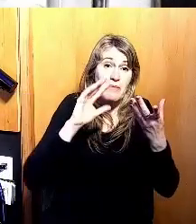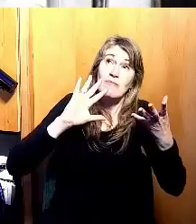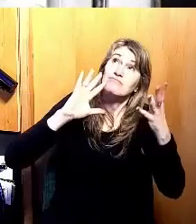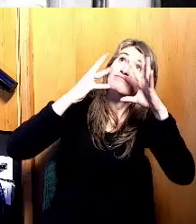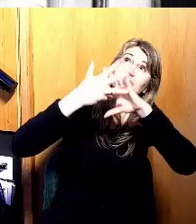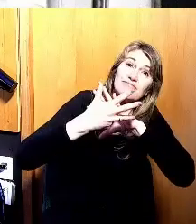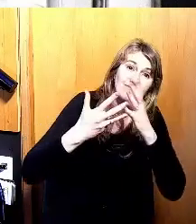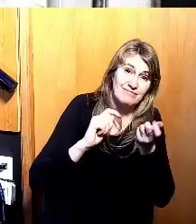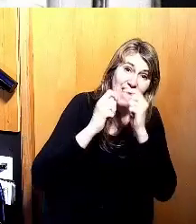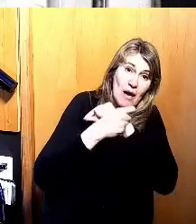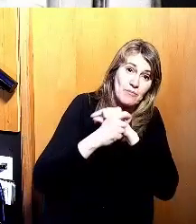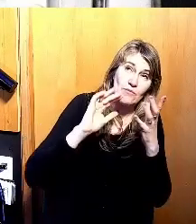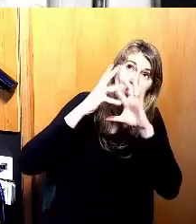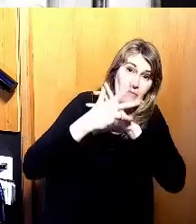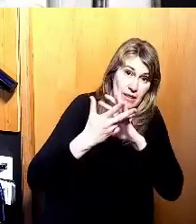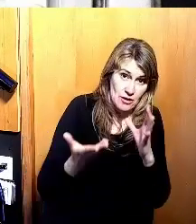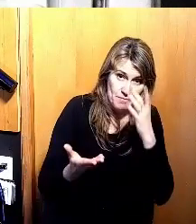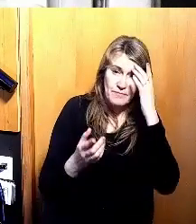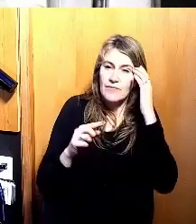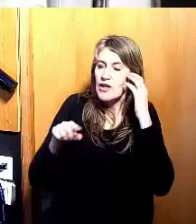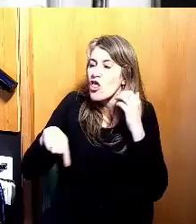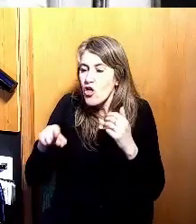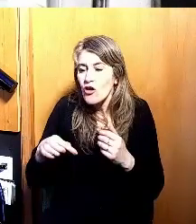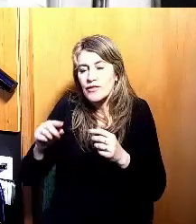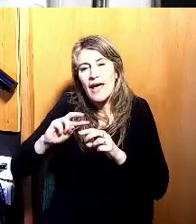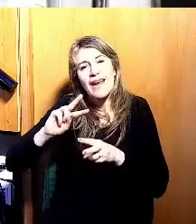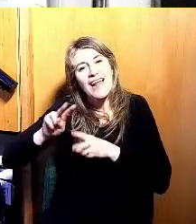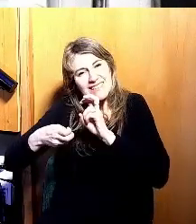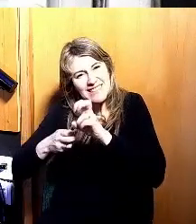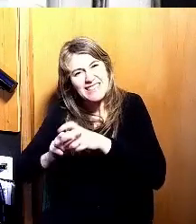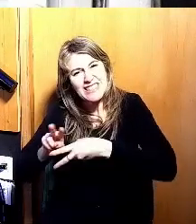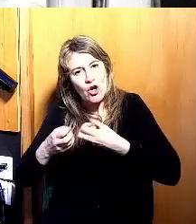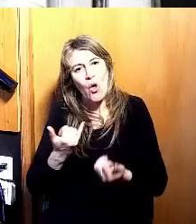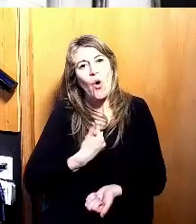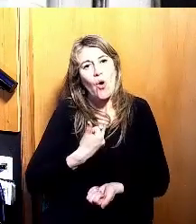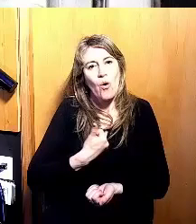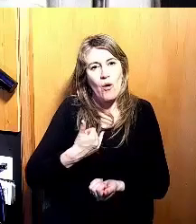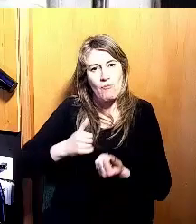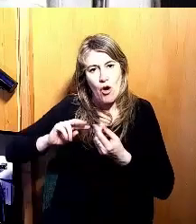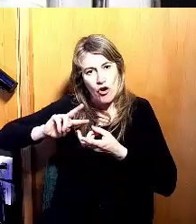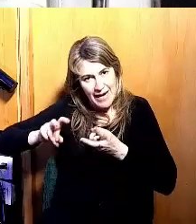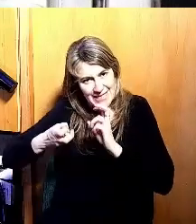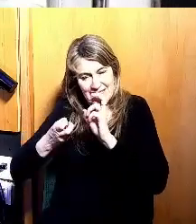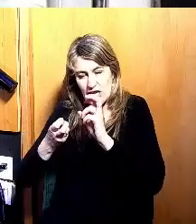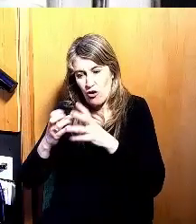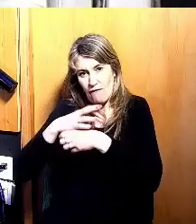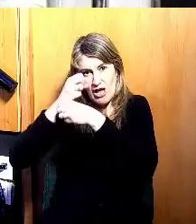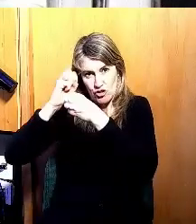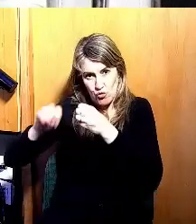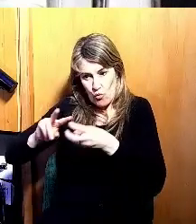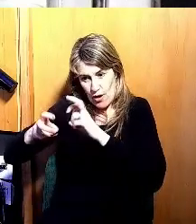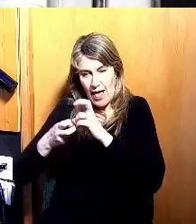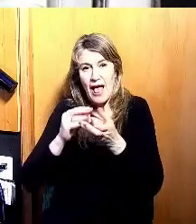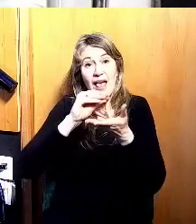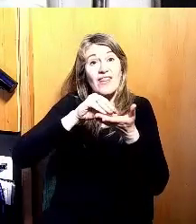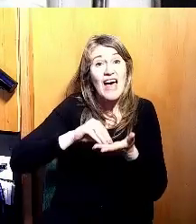En su momento veníamos ya trabajando con Dónde Reciclo, con Intendencia de Montevideo, en donde nosotros accedíamos a datos abiertos y